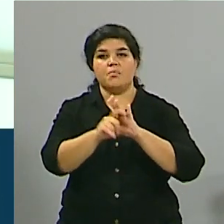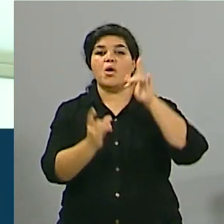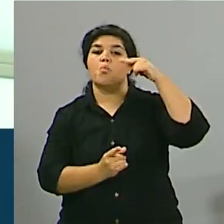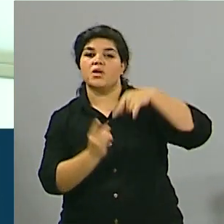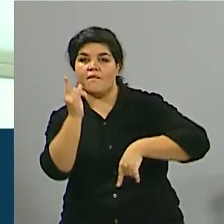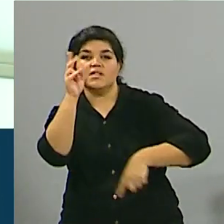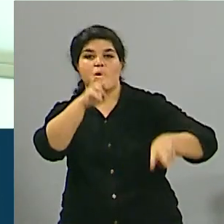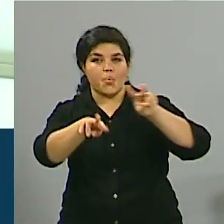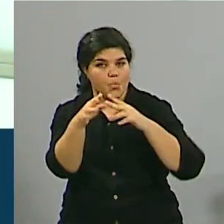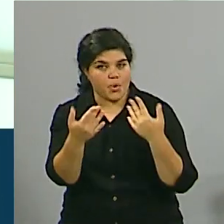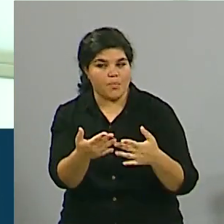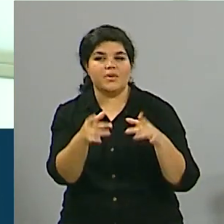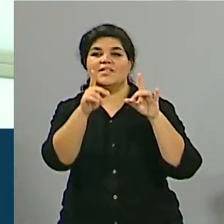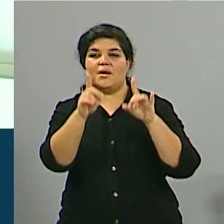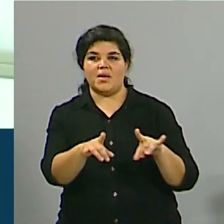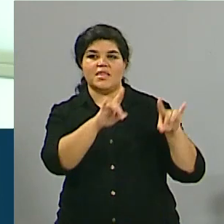Y recuerden también que en